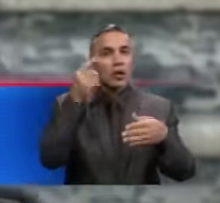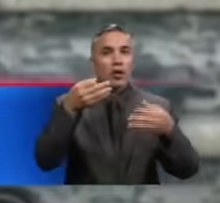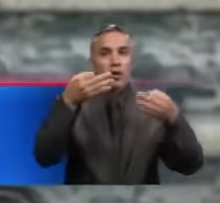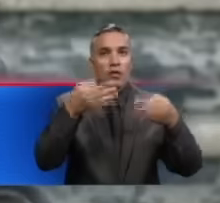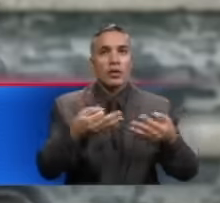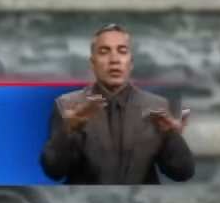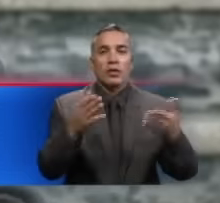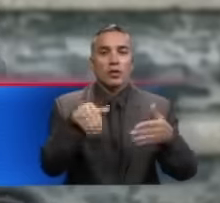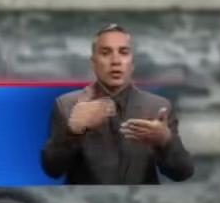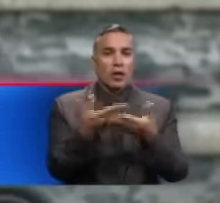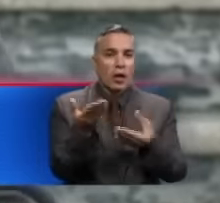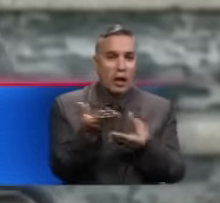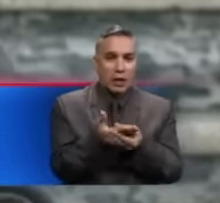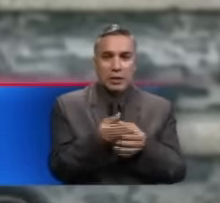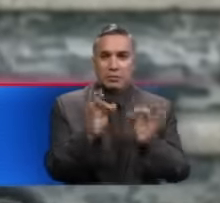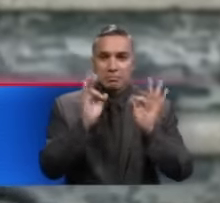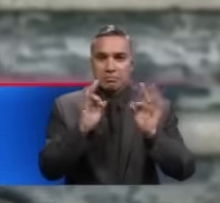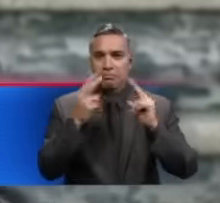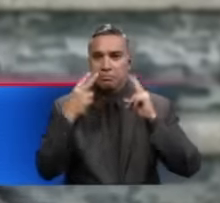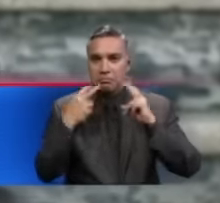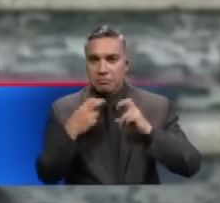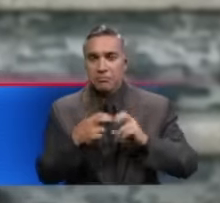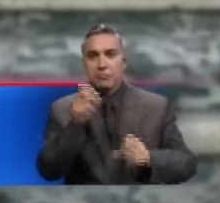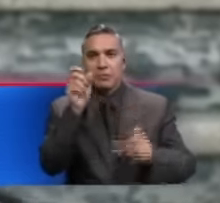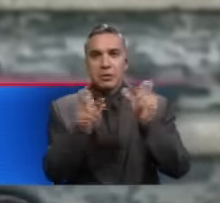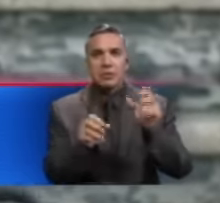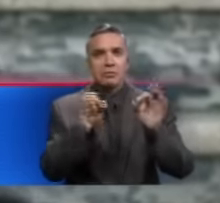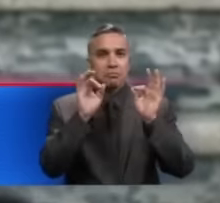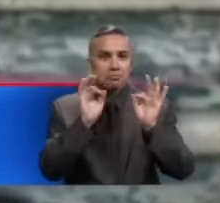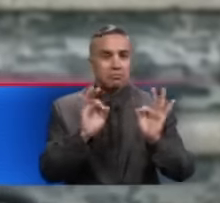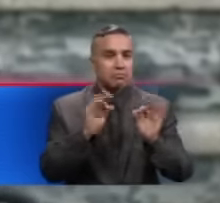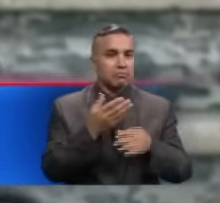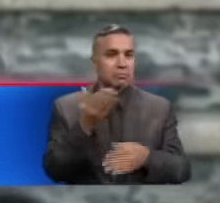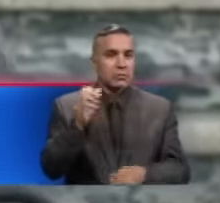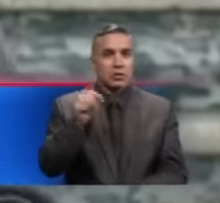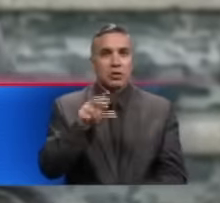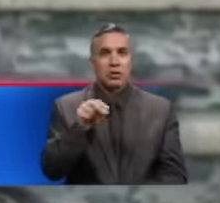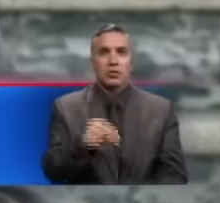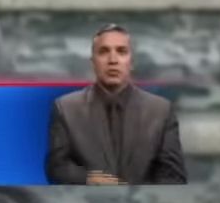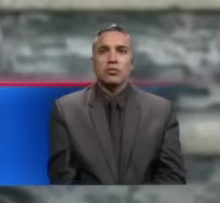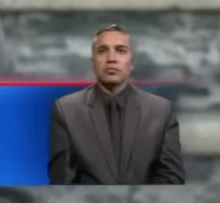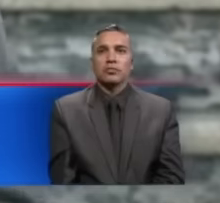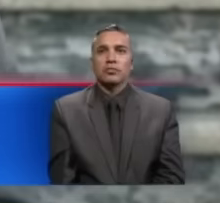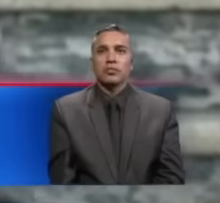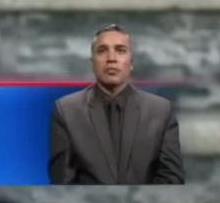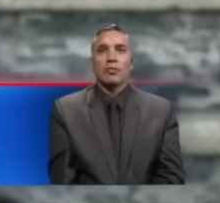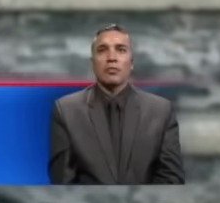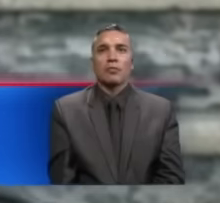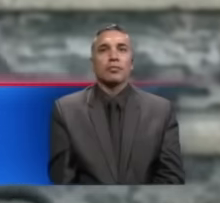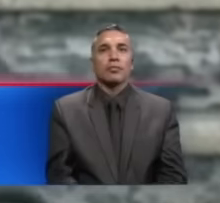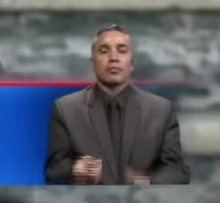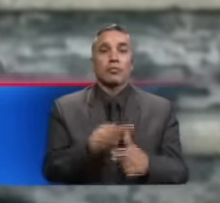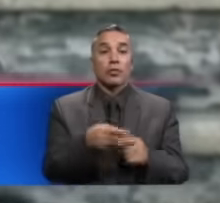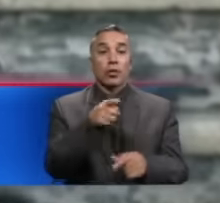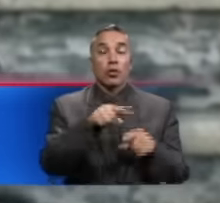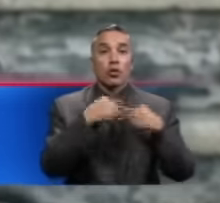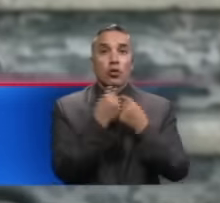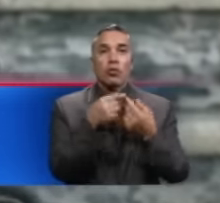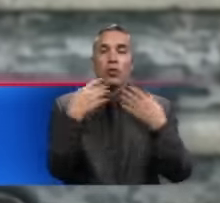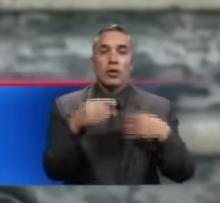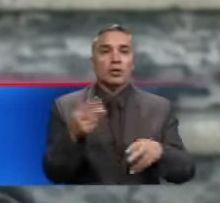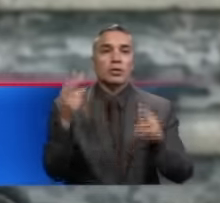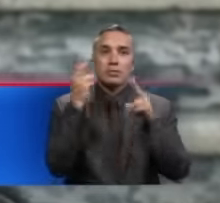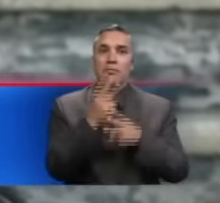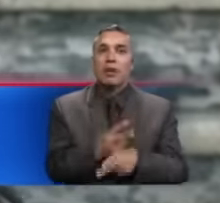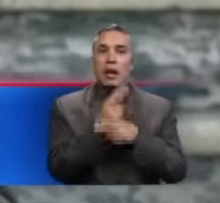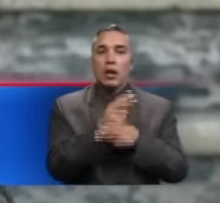los expedientes. No olvidemos que la persona antes indicada constituye uno de los blancos de alto